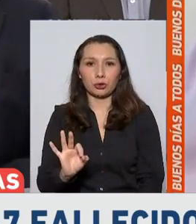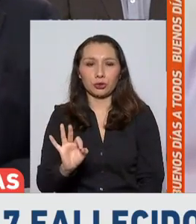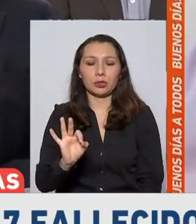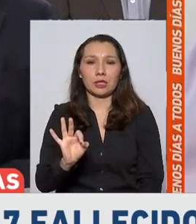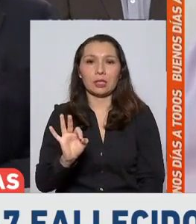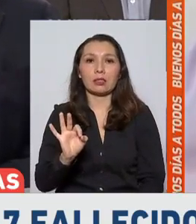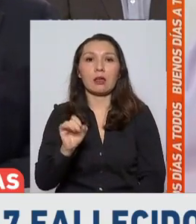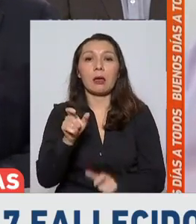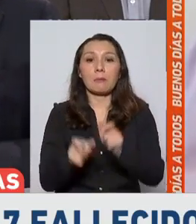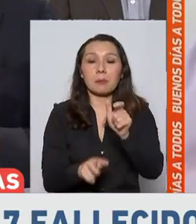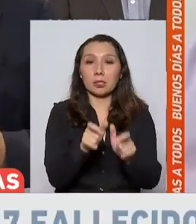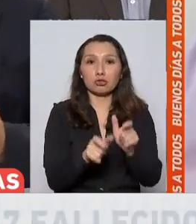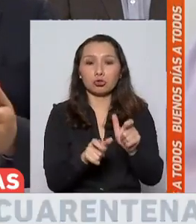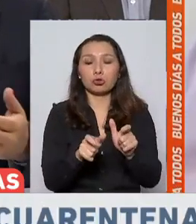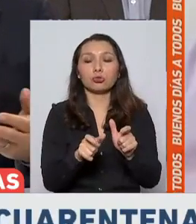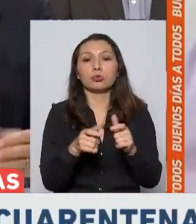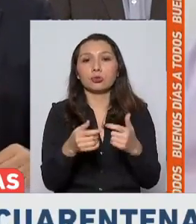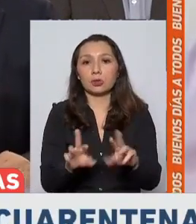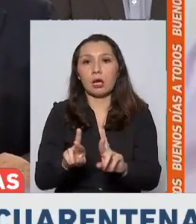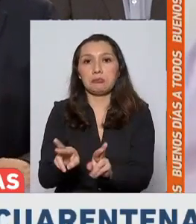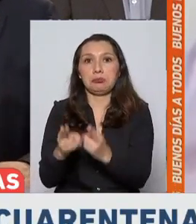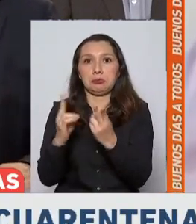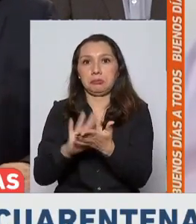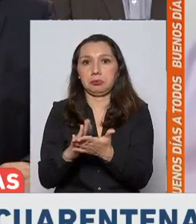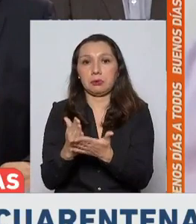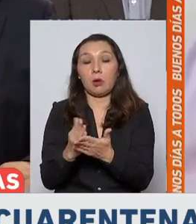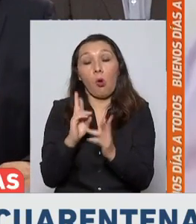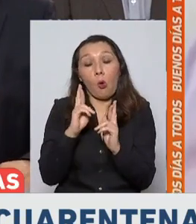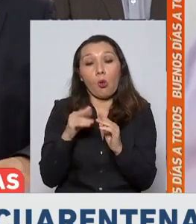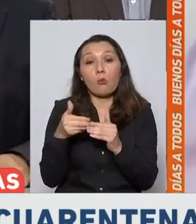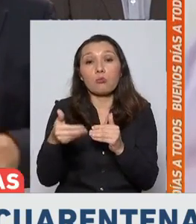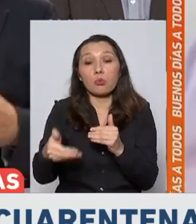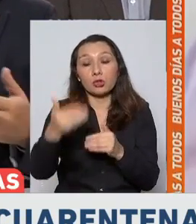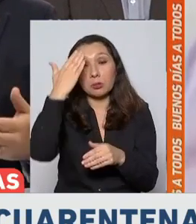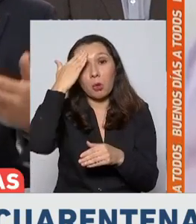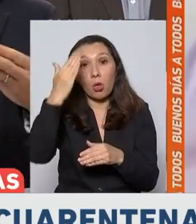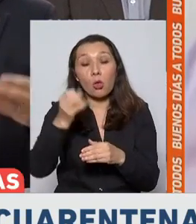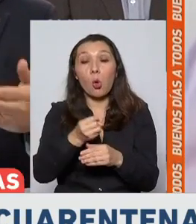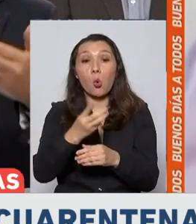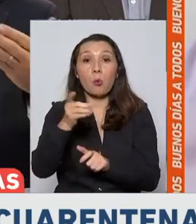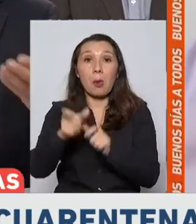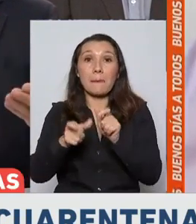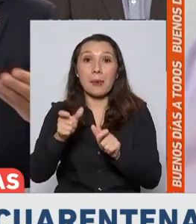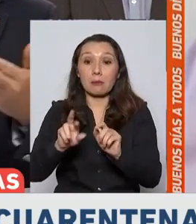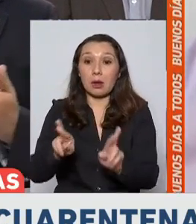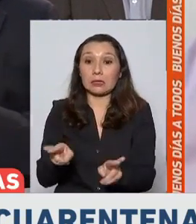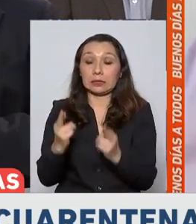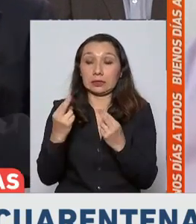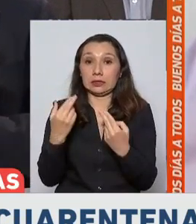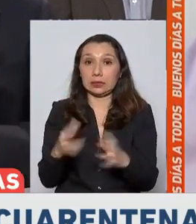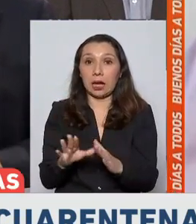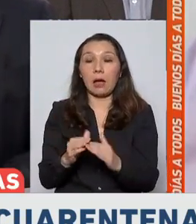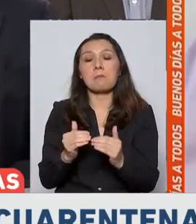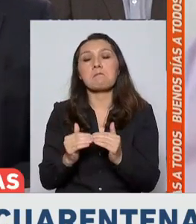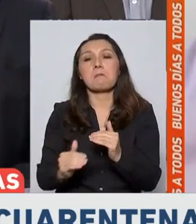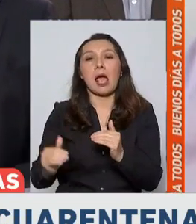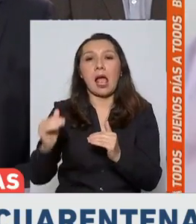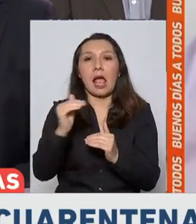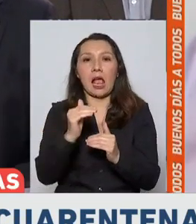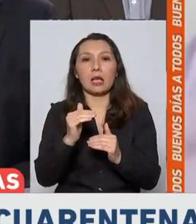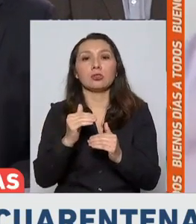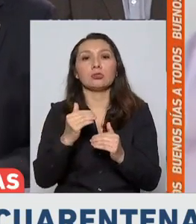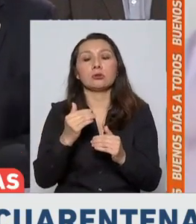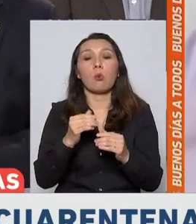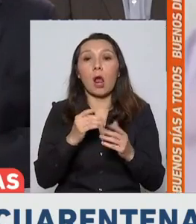45% de los casos, y esperamos en algunos días más que el número de casos recuperados supere al